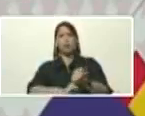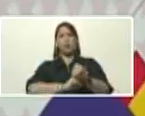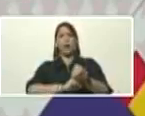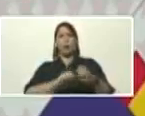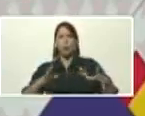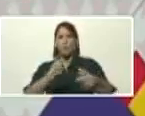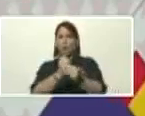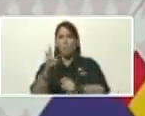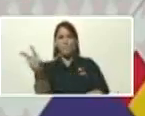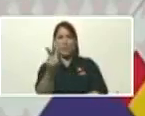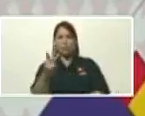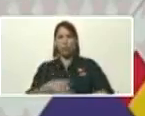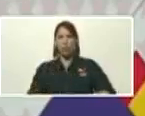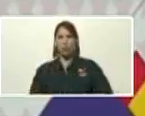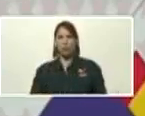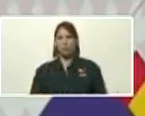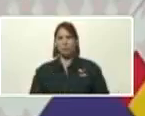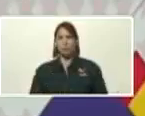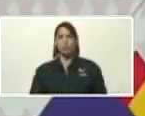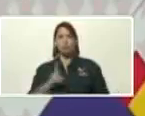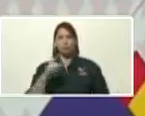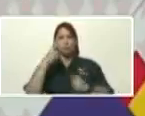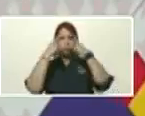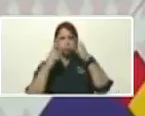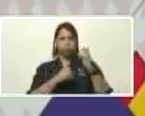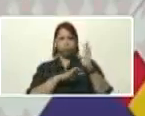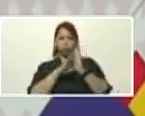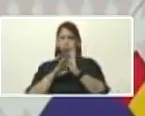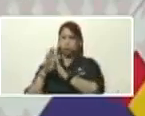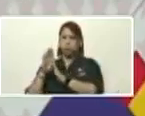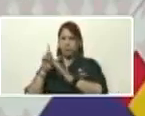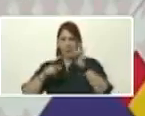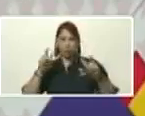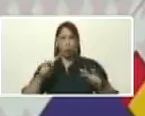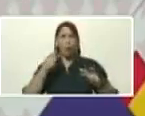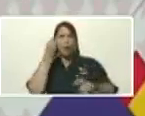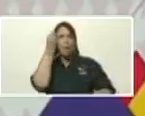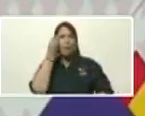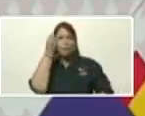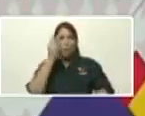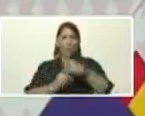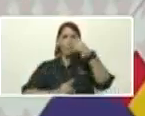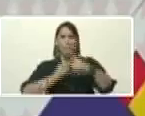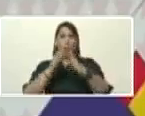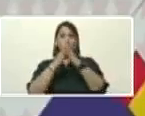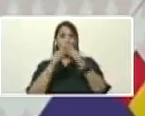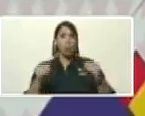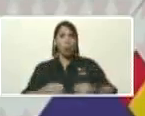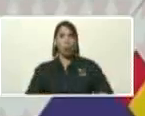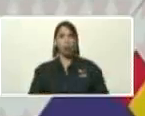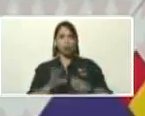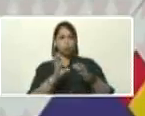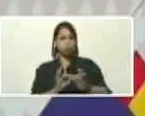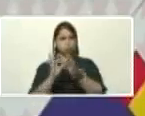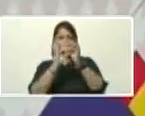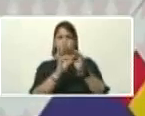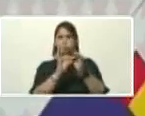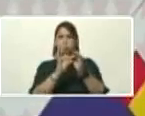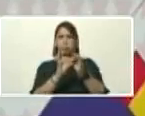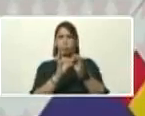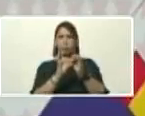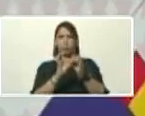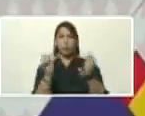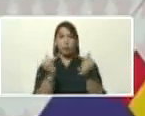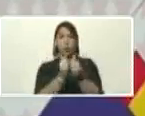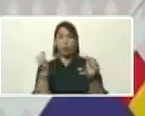creyeron en Venezuela, a los emprendedores, a las emprendedoras, toda la nación unida, con la